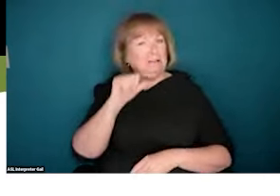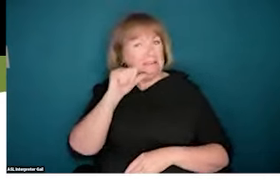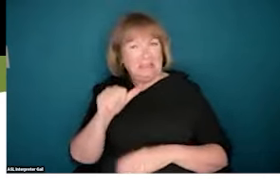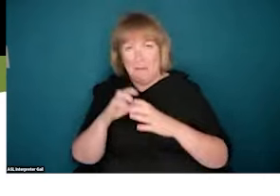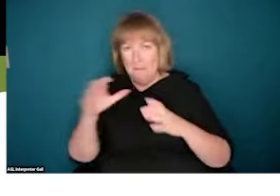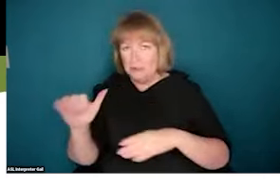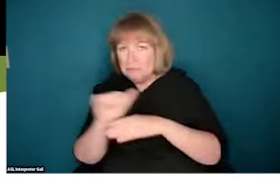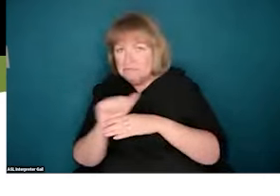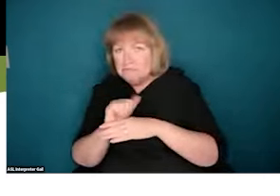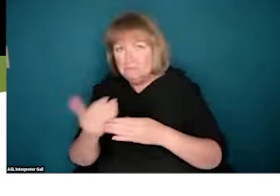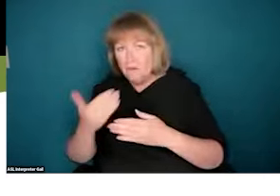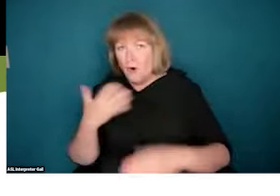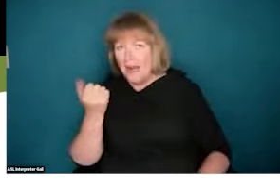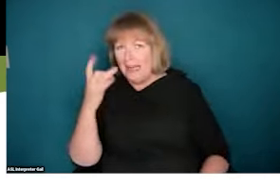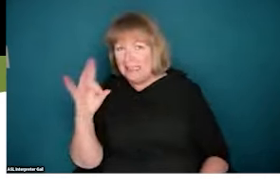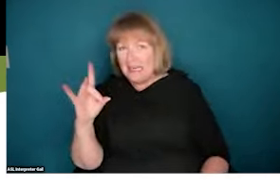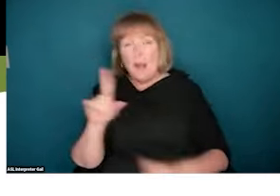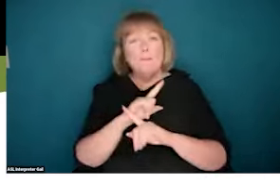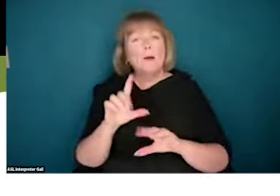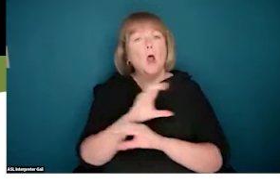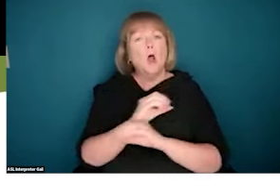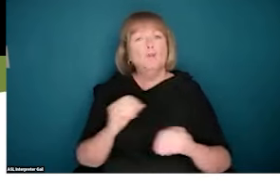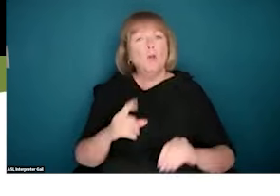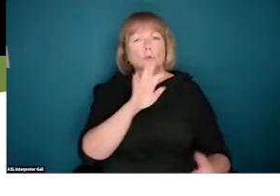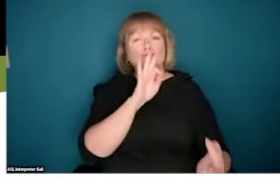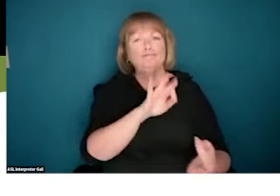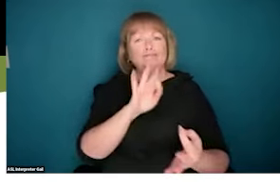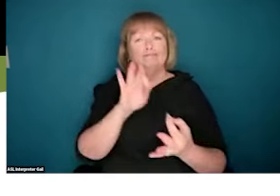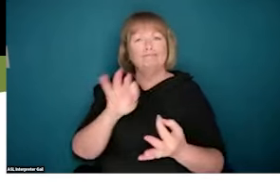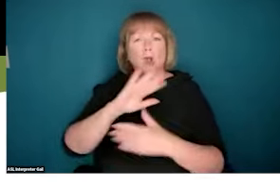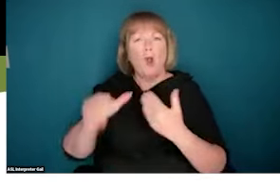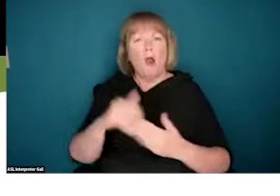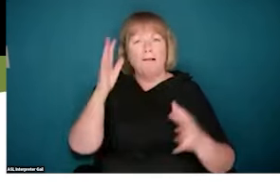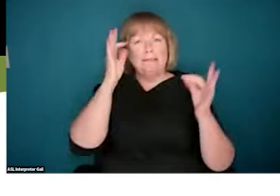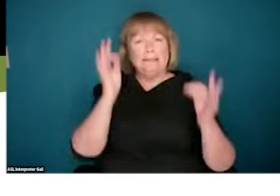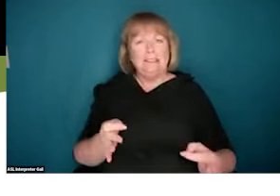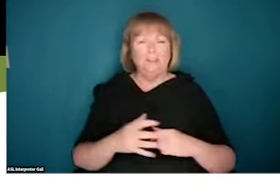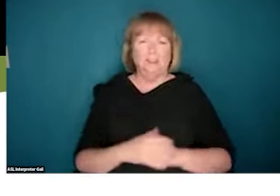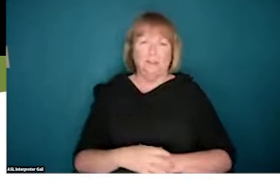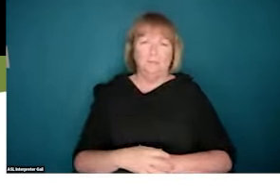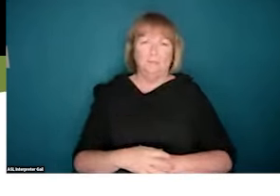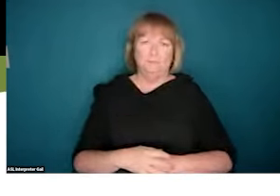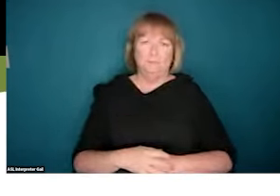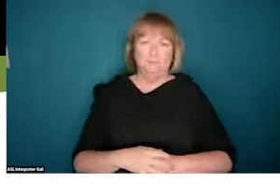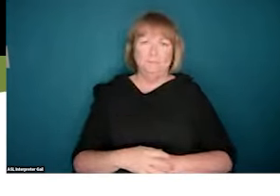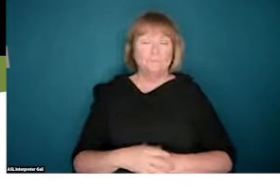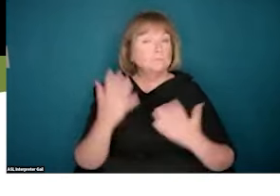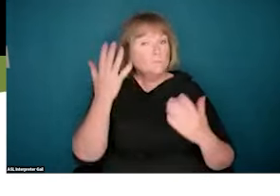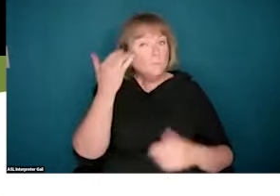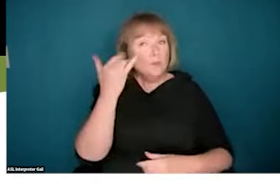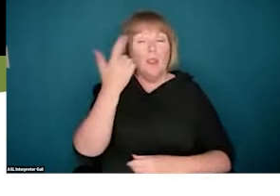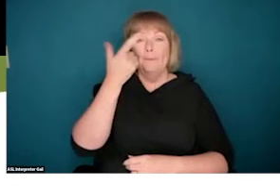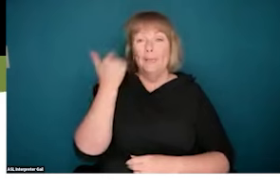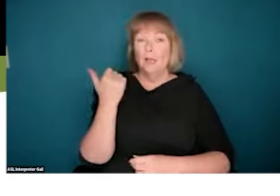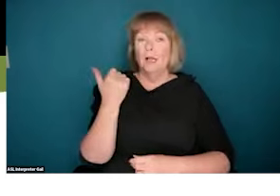de decisiones, algunos mucha más práctica, otros mucha menos práctica, pero nadie ha estado ya listo para